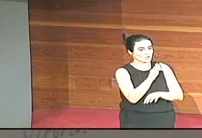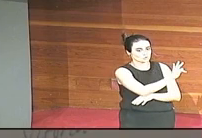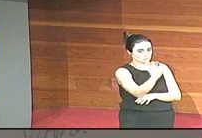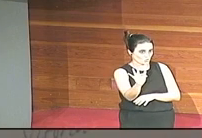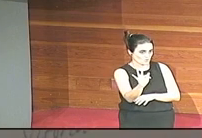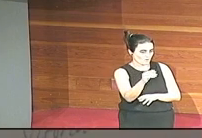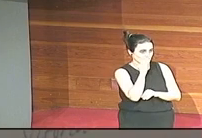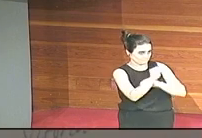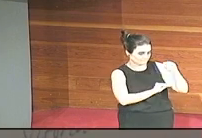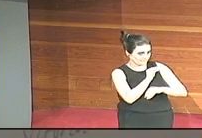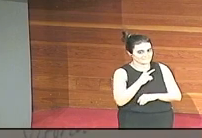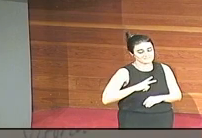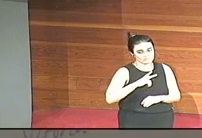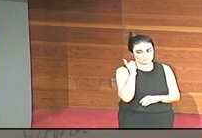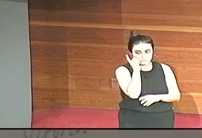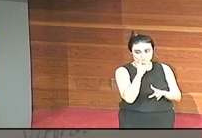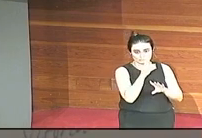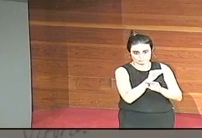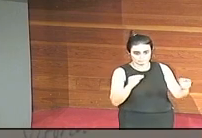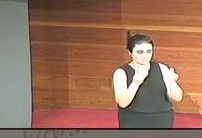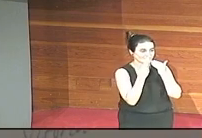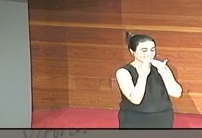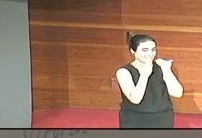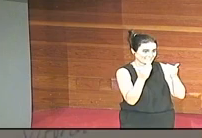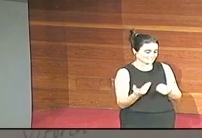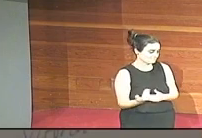por favor silencia los móviles muchas gracias